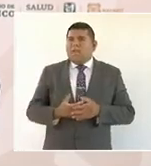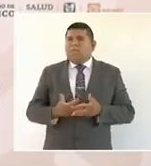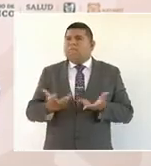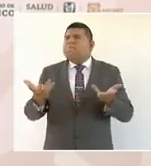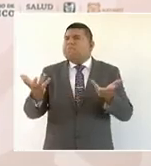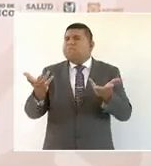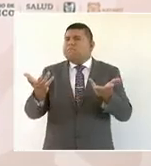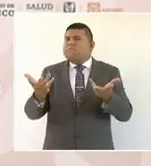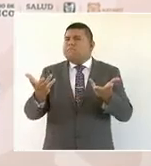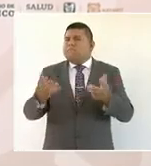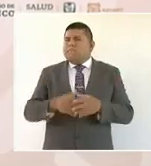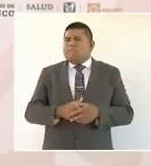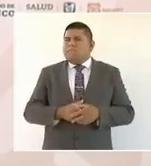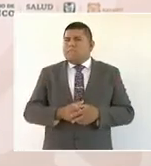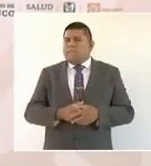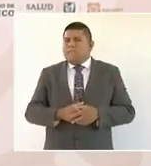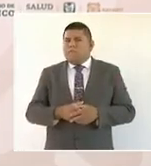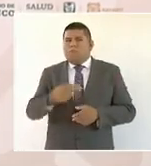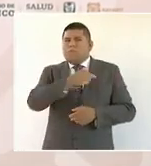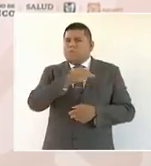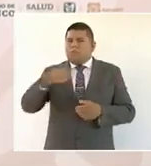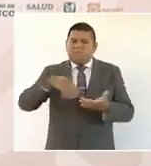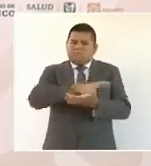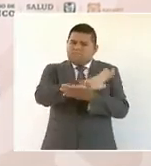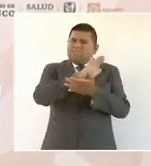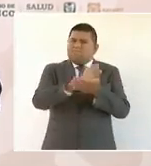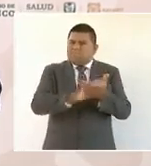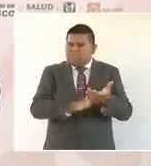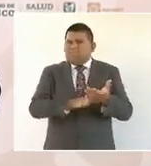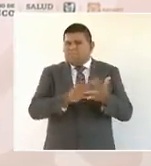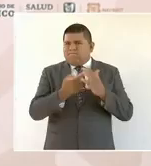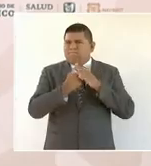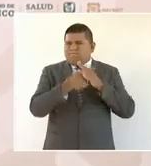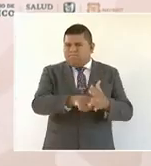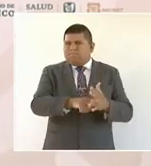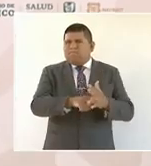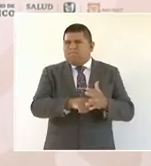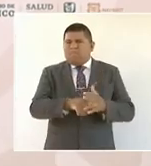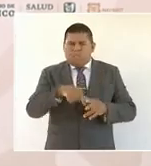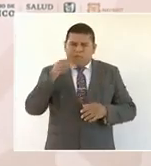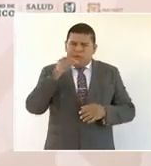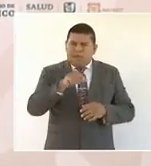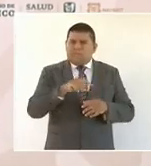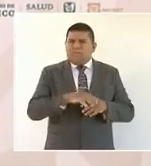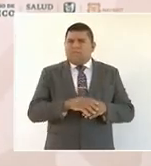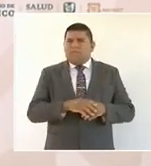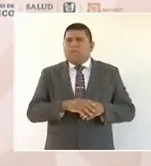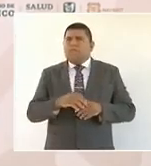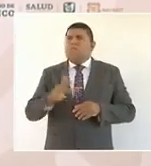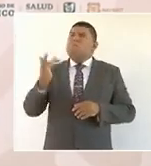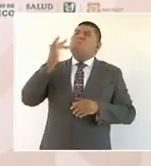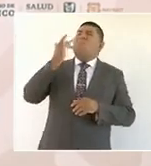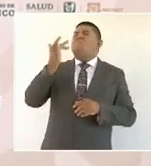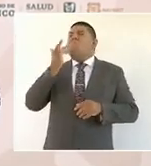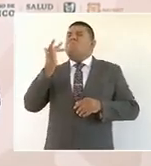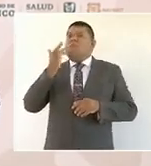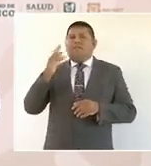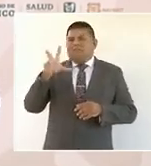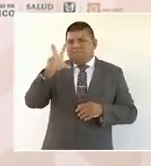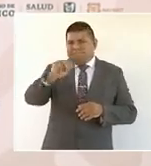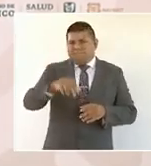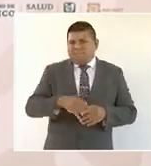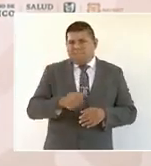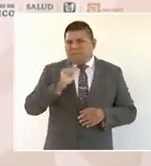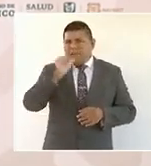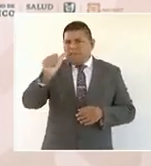nos formamos abajo, a ras de tierra? No somos